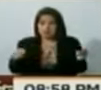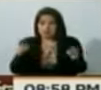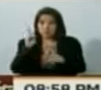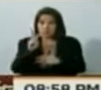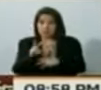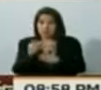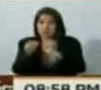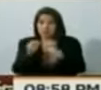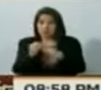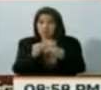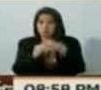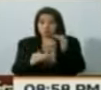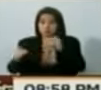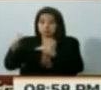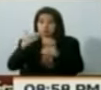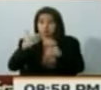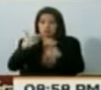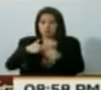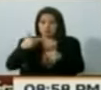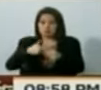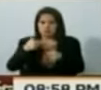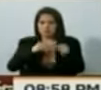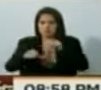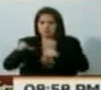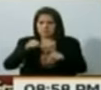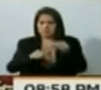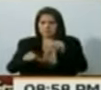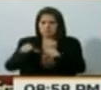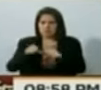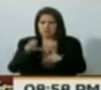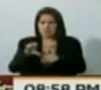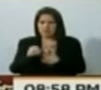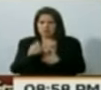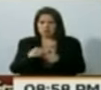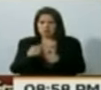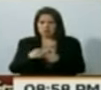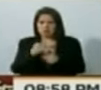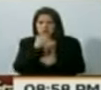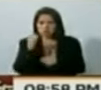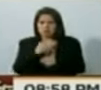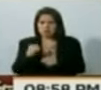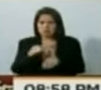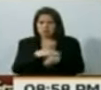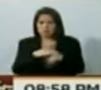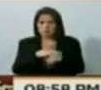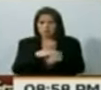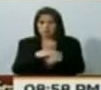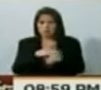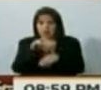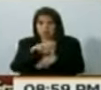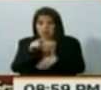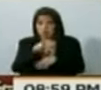en primer lugar al complejo petroquímico El Tablazo, ubicado en el estado Zulia, donde por cierto el lunes 15 de octubre